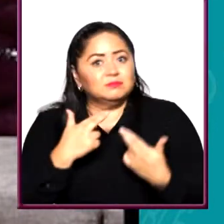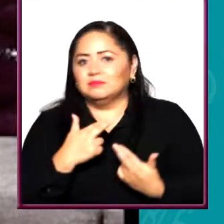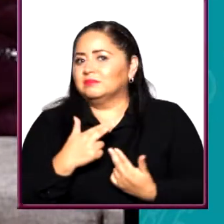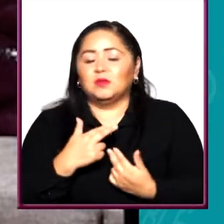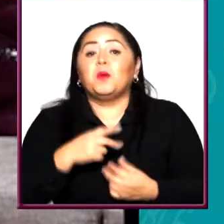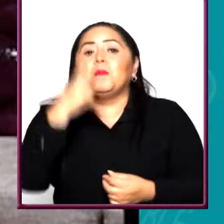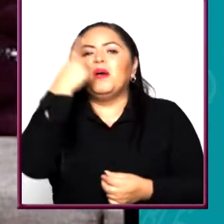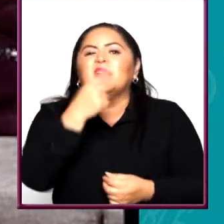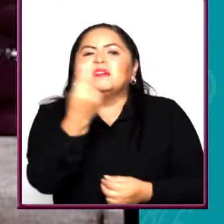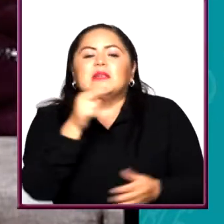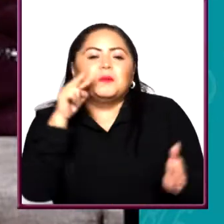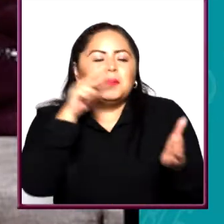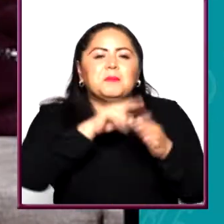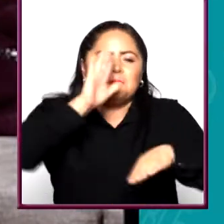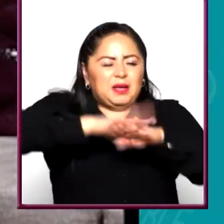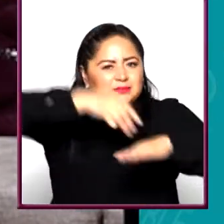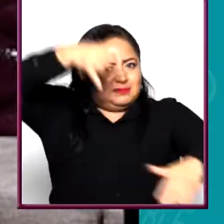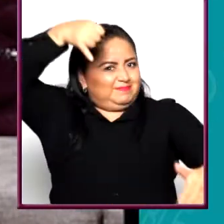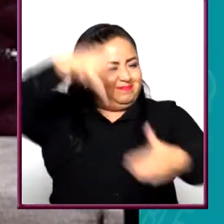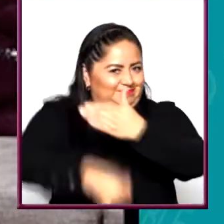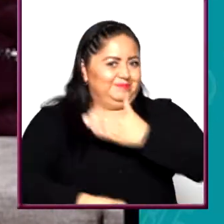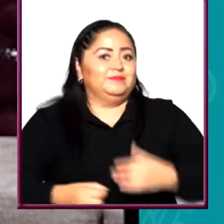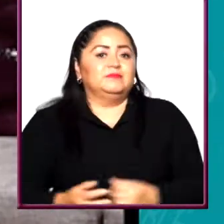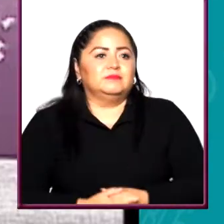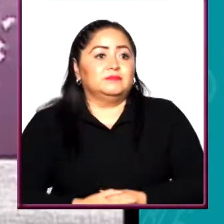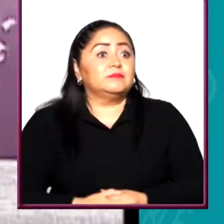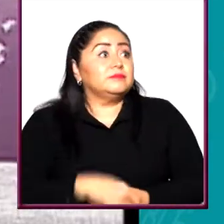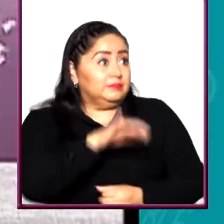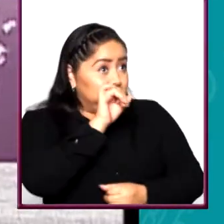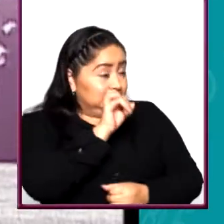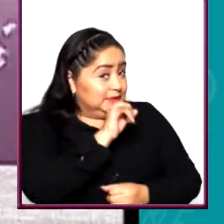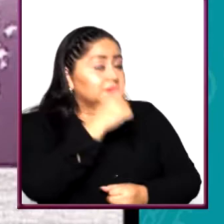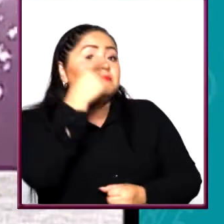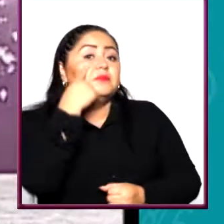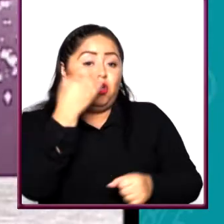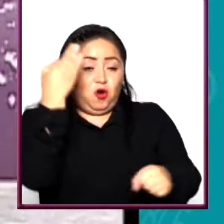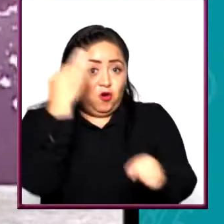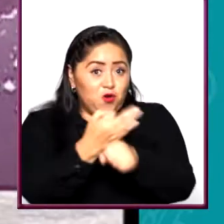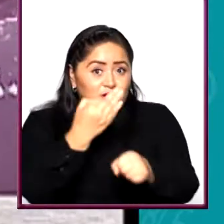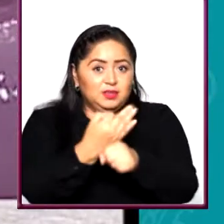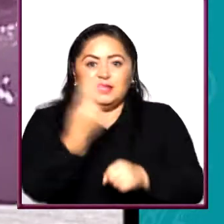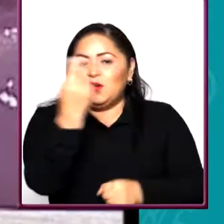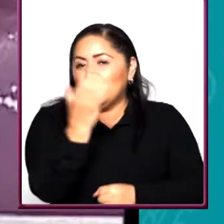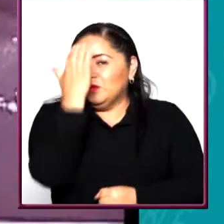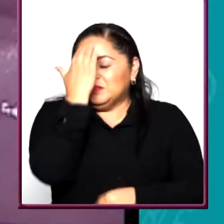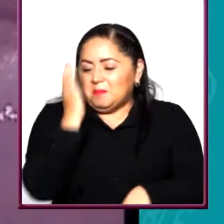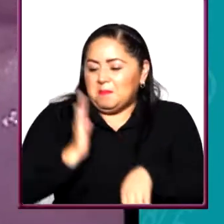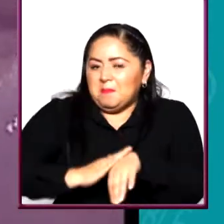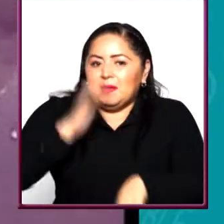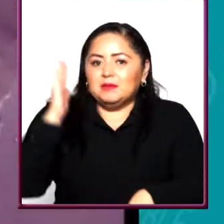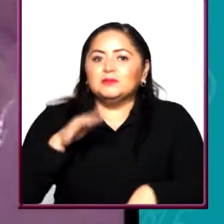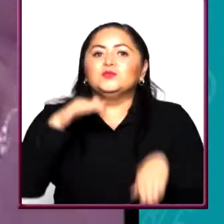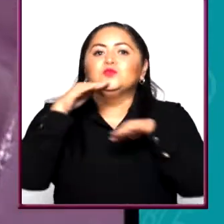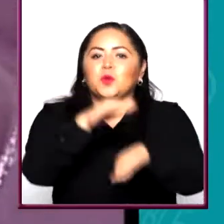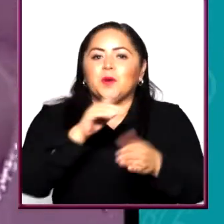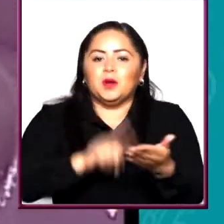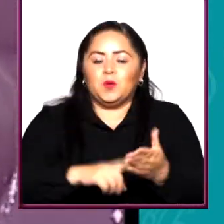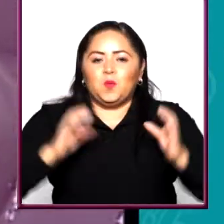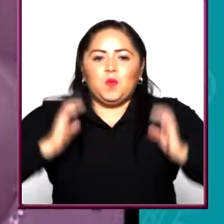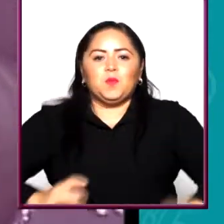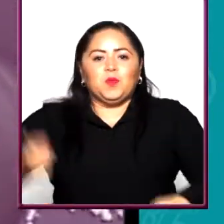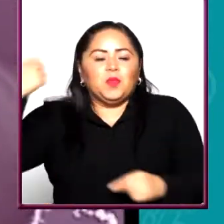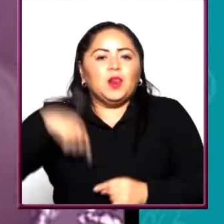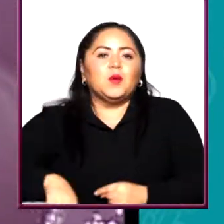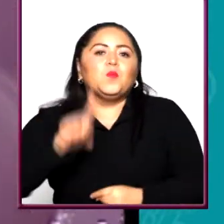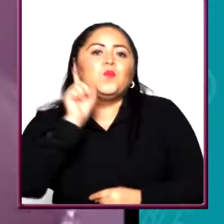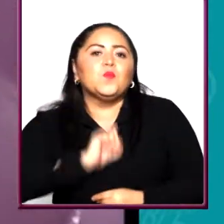revisar los libros de texto, sino para ver más allá de ellos. Así que ha llegado el momento de conocer más acerca de los